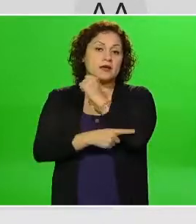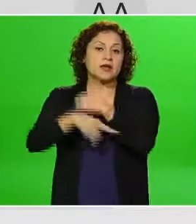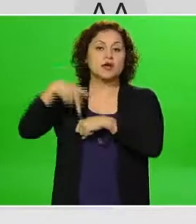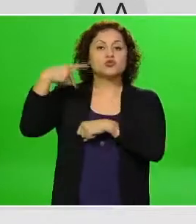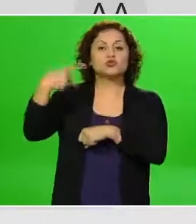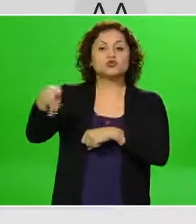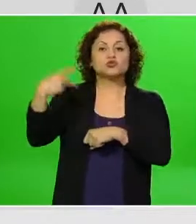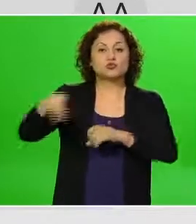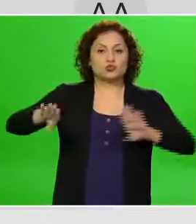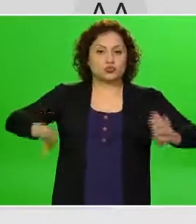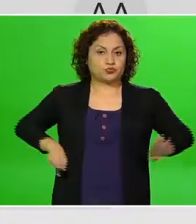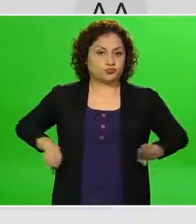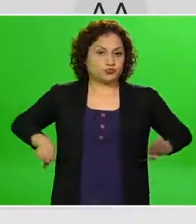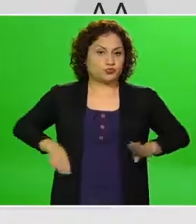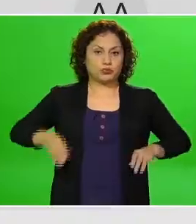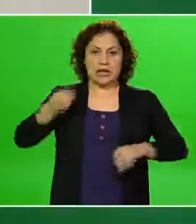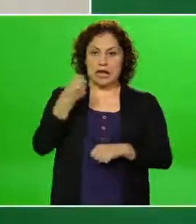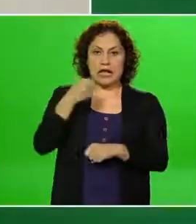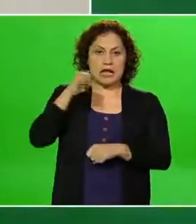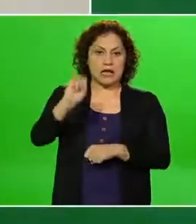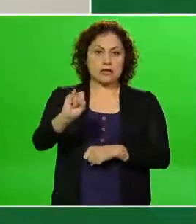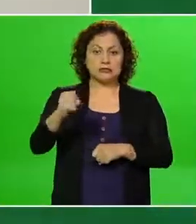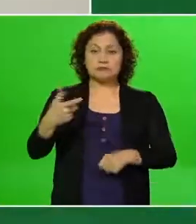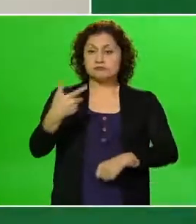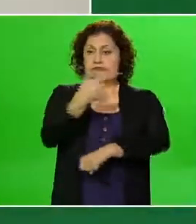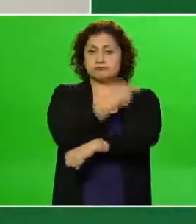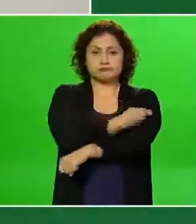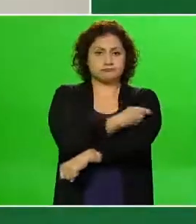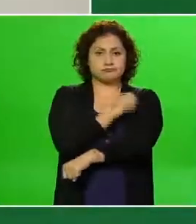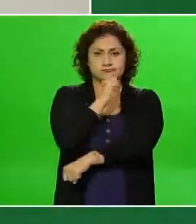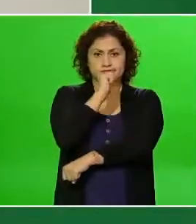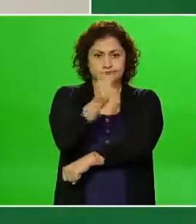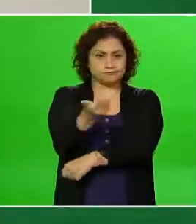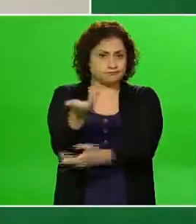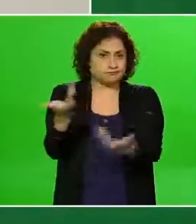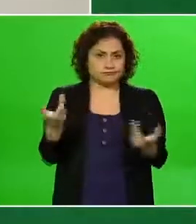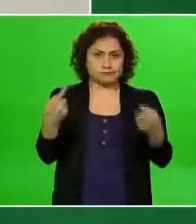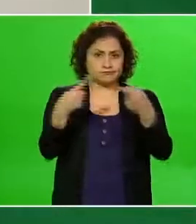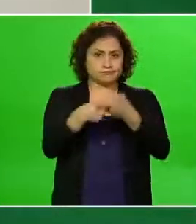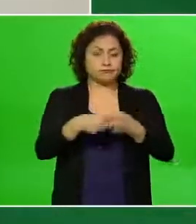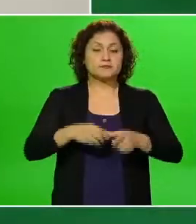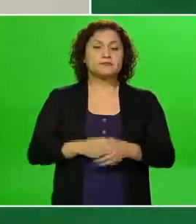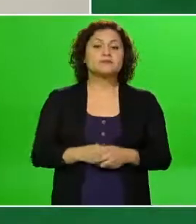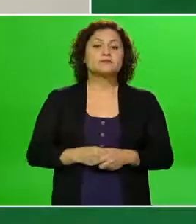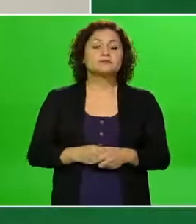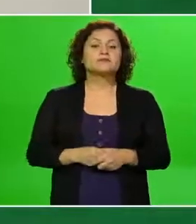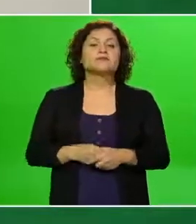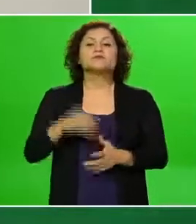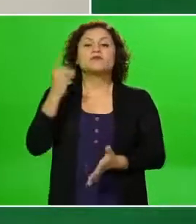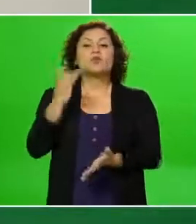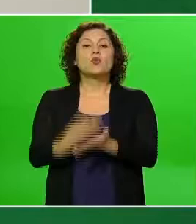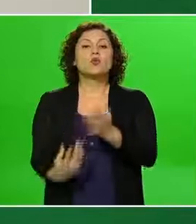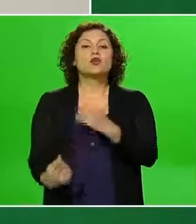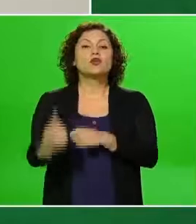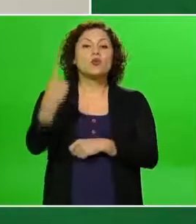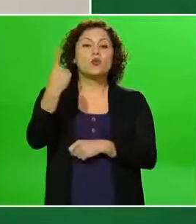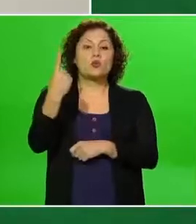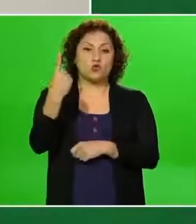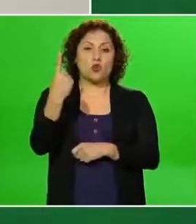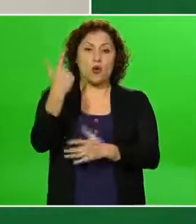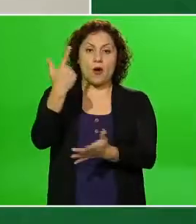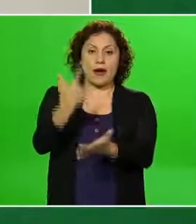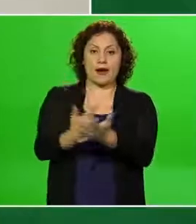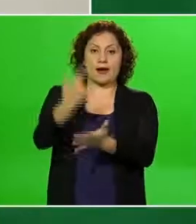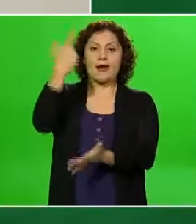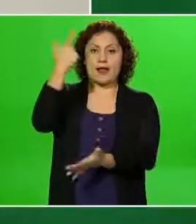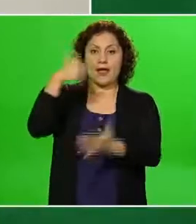condición de embarazo y que no tenían ninguna relación con la vacuna. Y solamente un ESAVI grave está pendiente, de seguro en